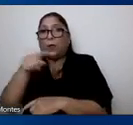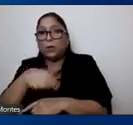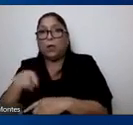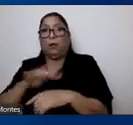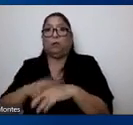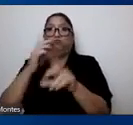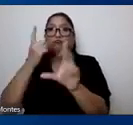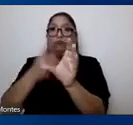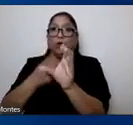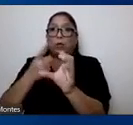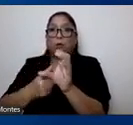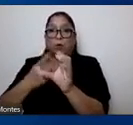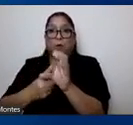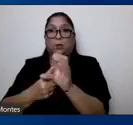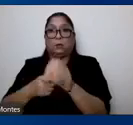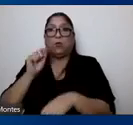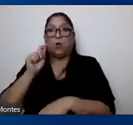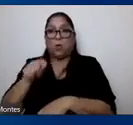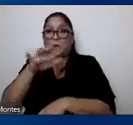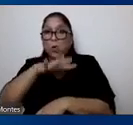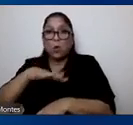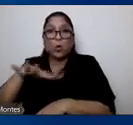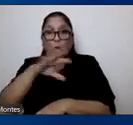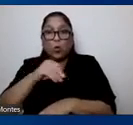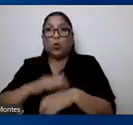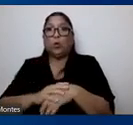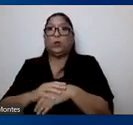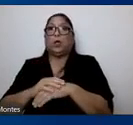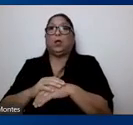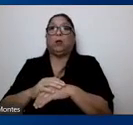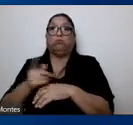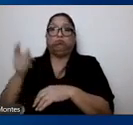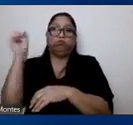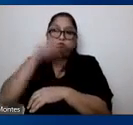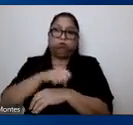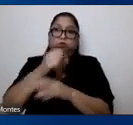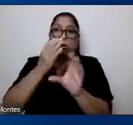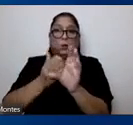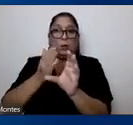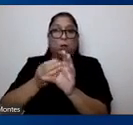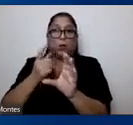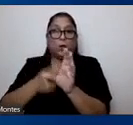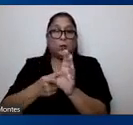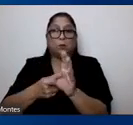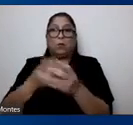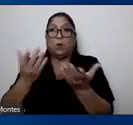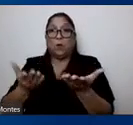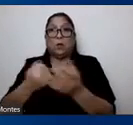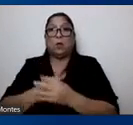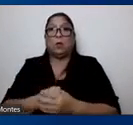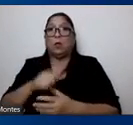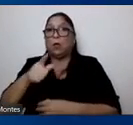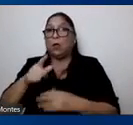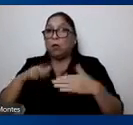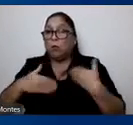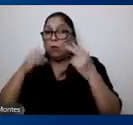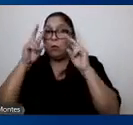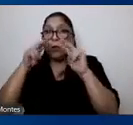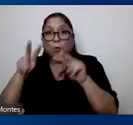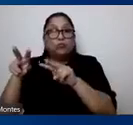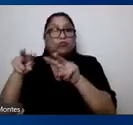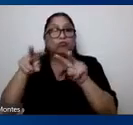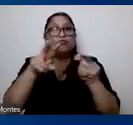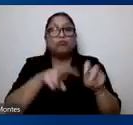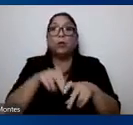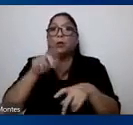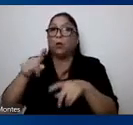del terrorismo, el fenómeno de la subversión en estos años. Y como vemos, ya nos hemos desplazado de